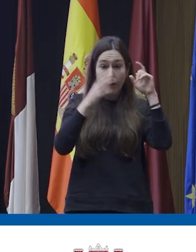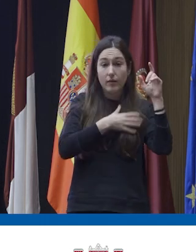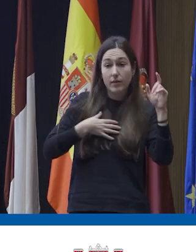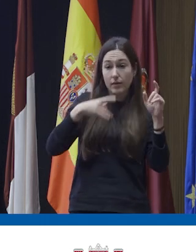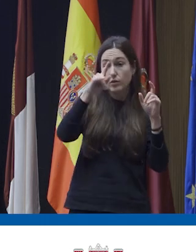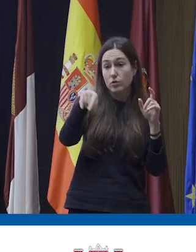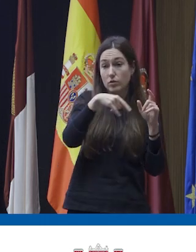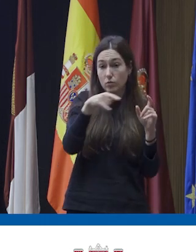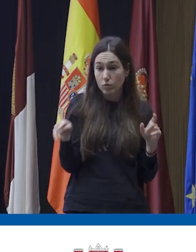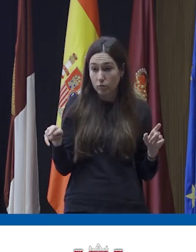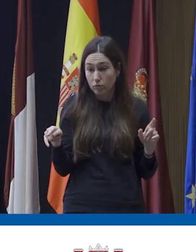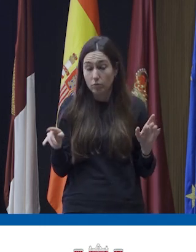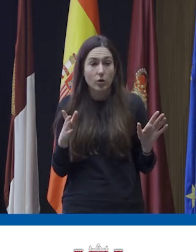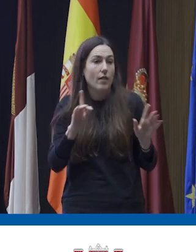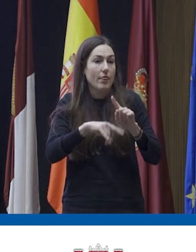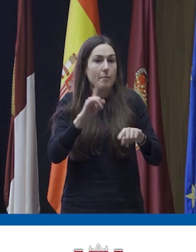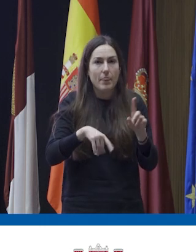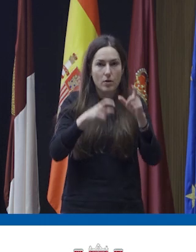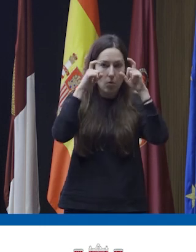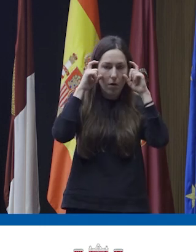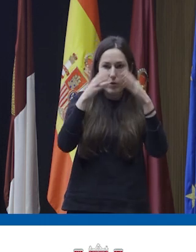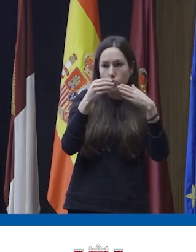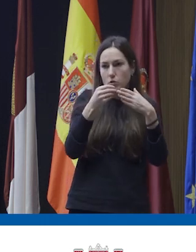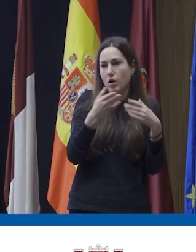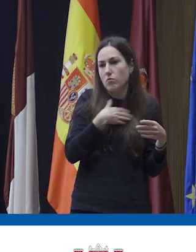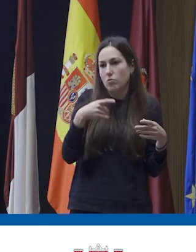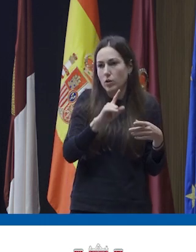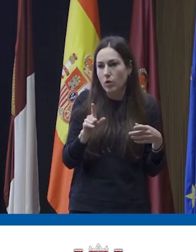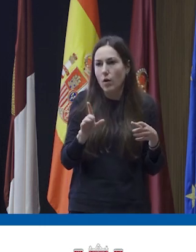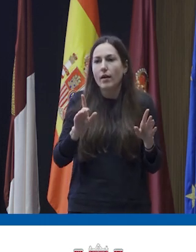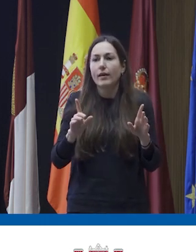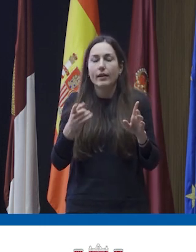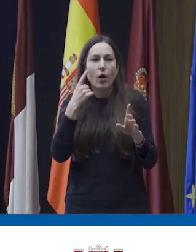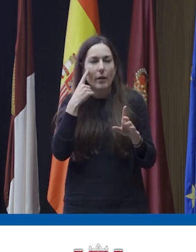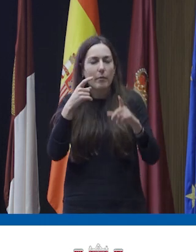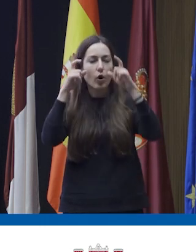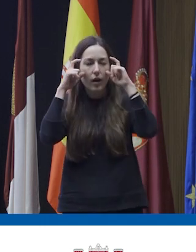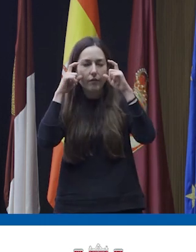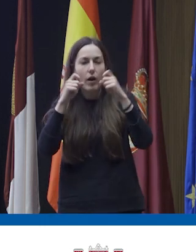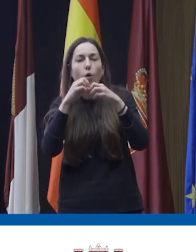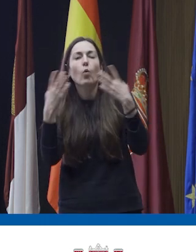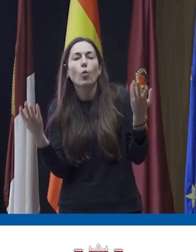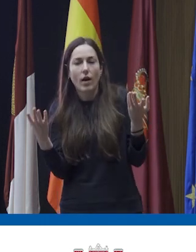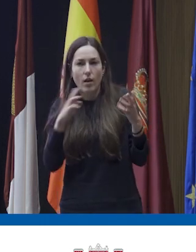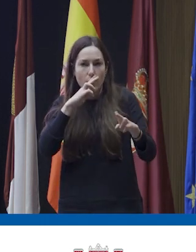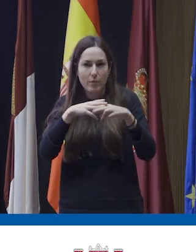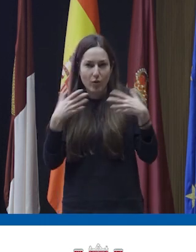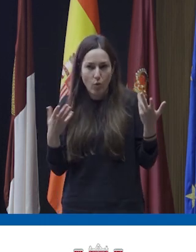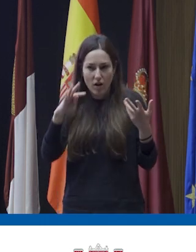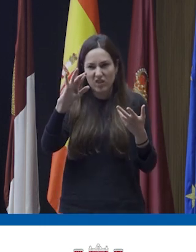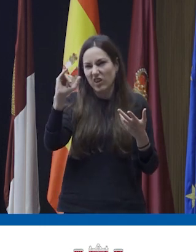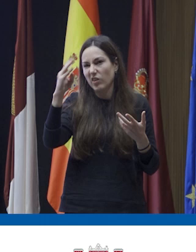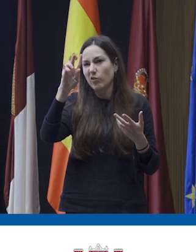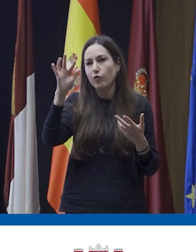veremos para seleccionar pues, un tipo de lentes especiales que son las trifocales o multifocales, que veremos ahora.